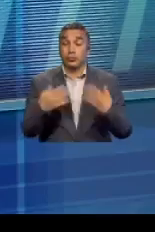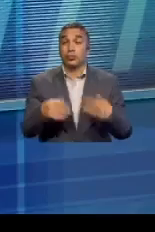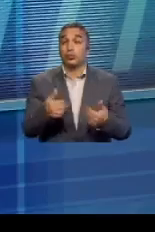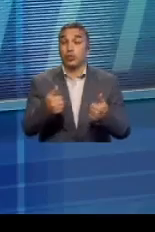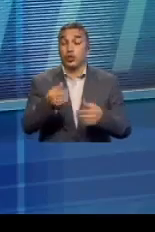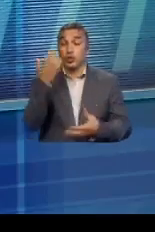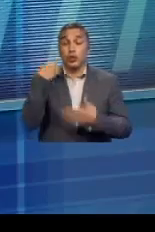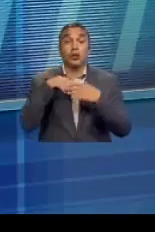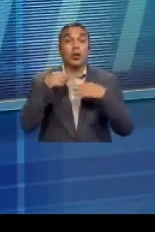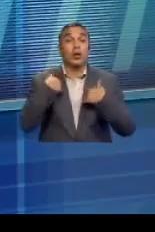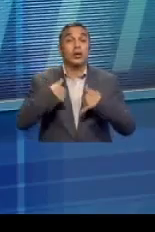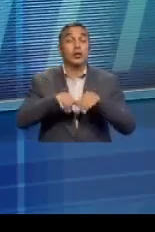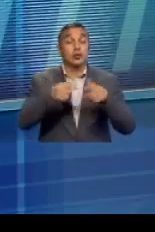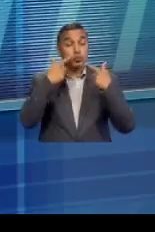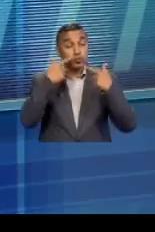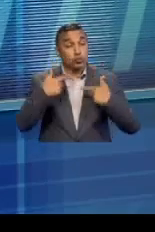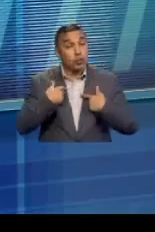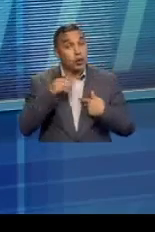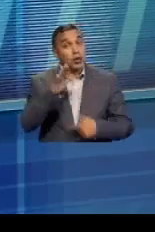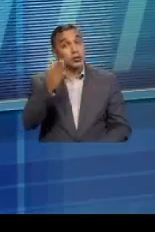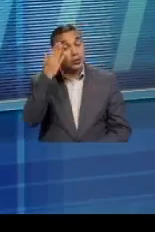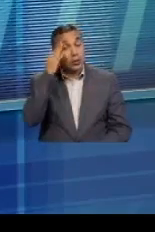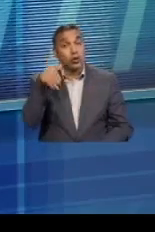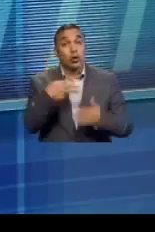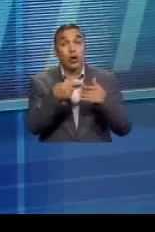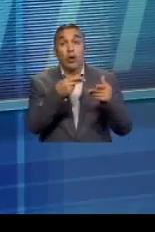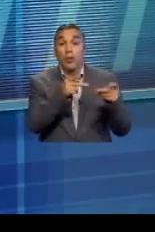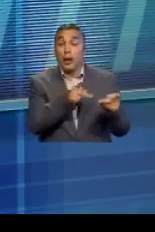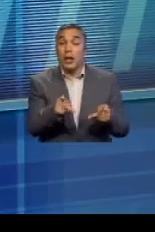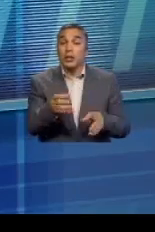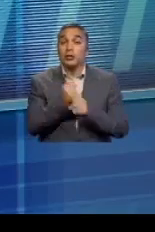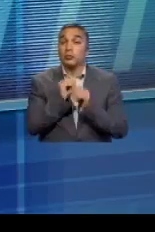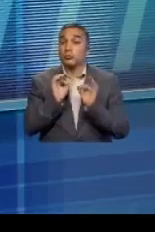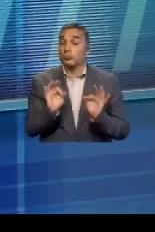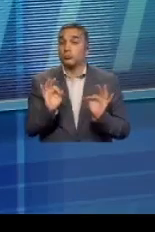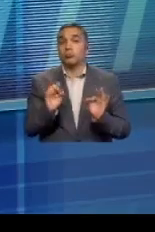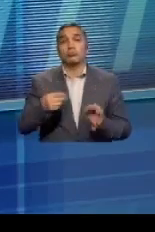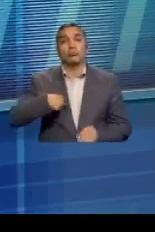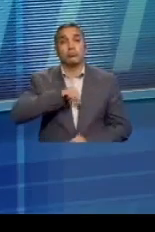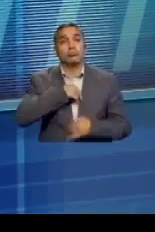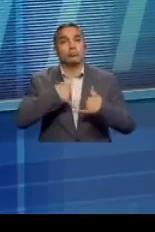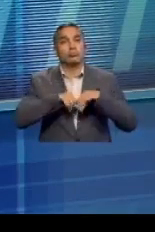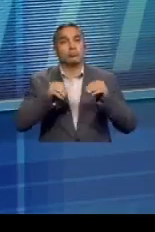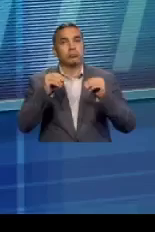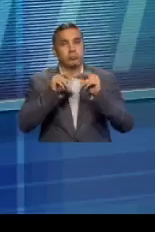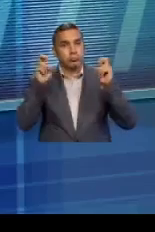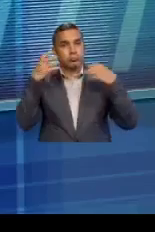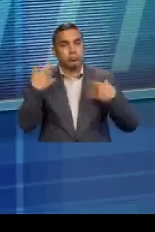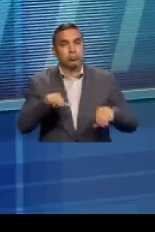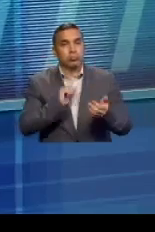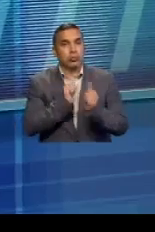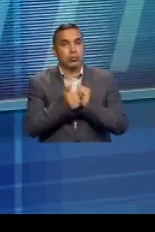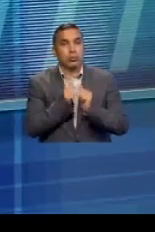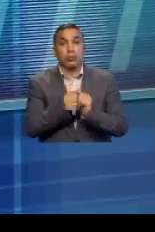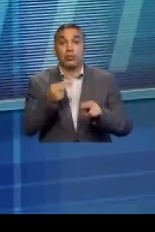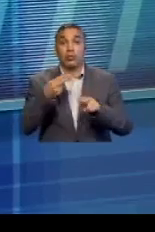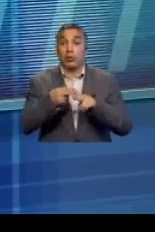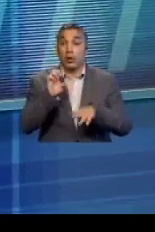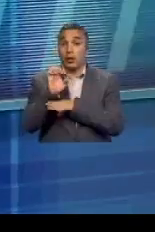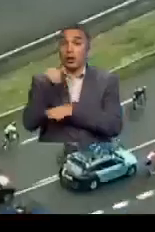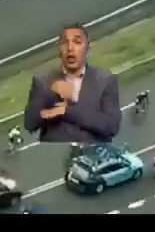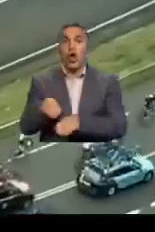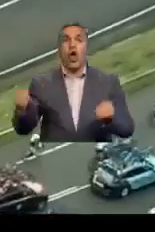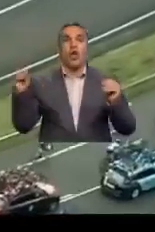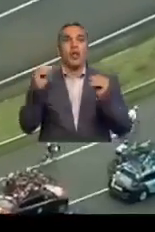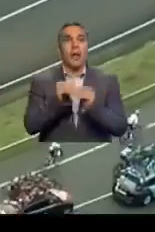seguirnos cuidando y por supuesto a seguir cumpliendo todas las medidas de bioseguridad. Vamos a continuación con temas deportivos. El nombre de Ecuador